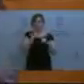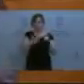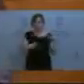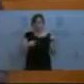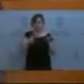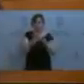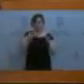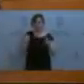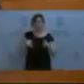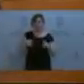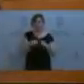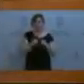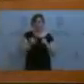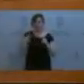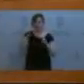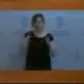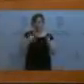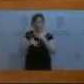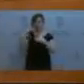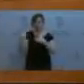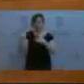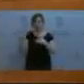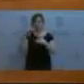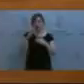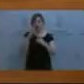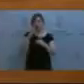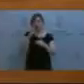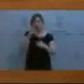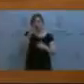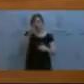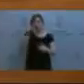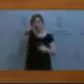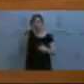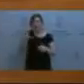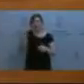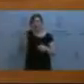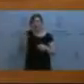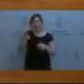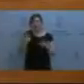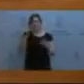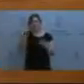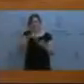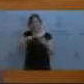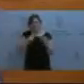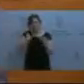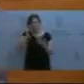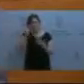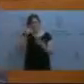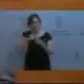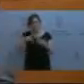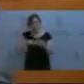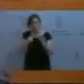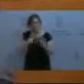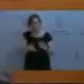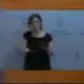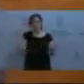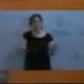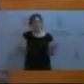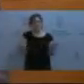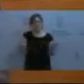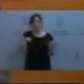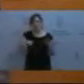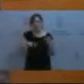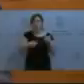crónica albendense, en la crónica rotense, la sebastianense, la silense, luego en los siglos XVI y XVII, Ambrosio de Morales, Alfonso de